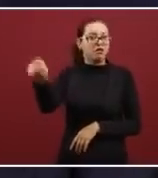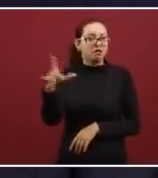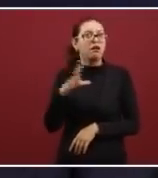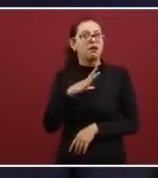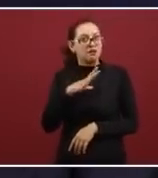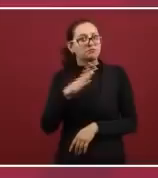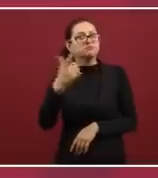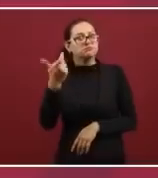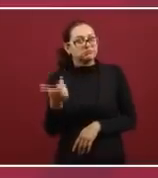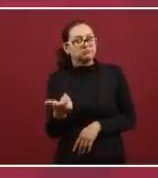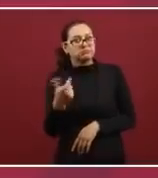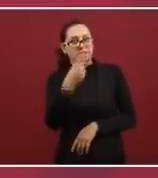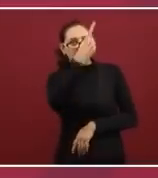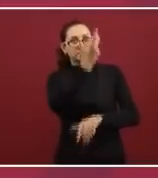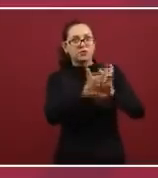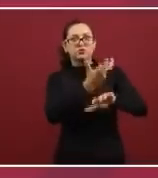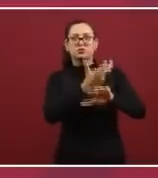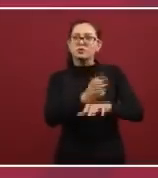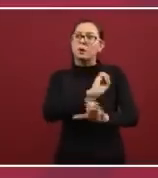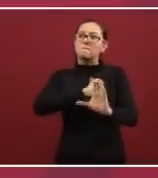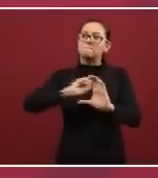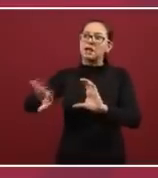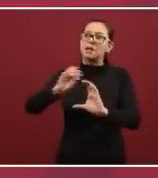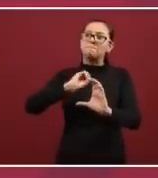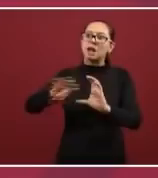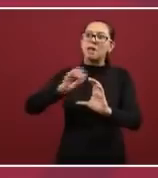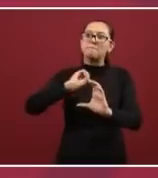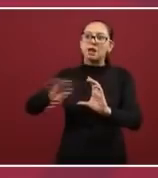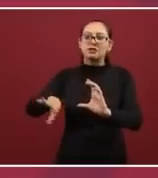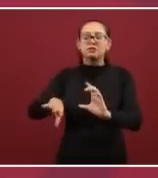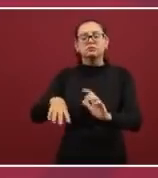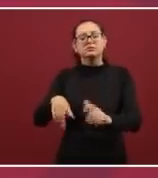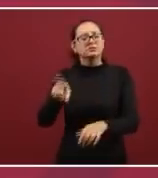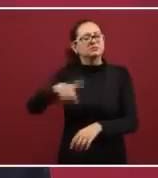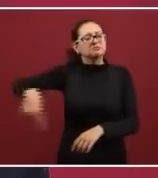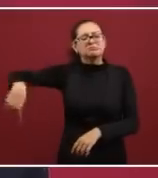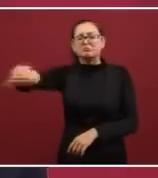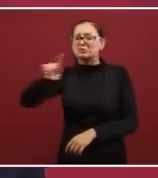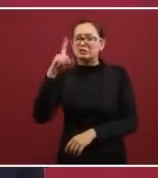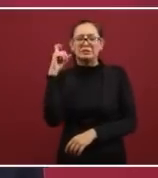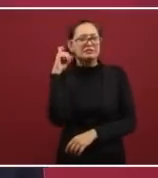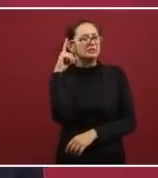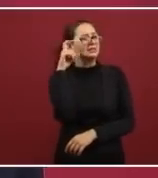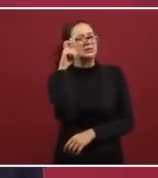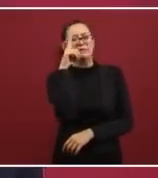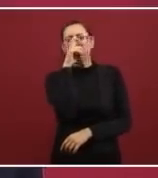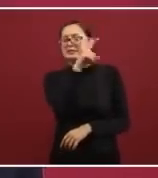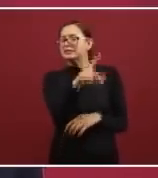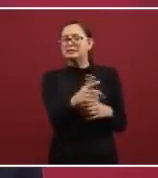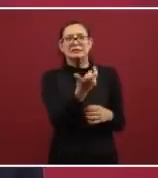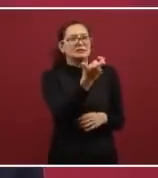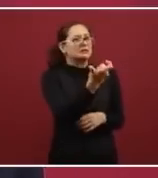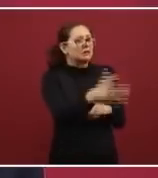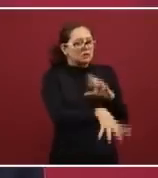y les cuesta muchísimo la intermediación.